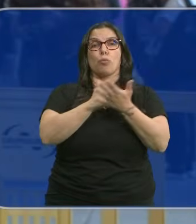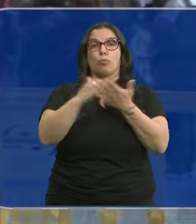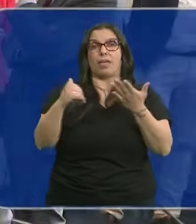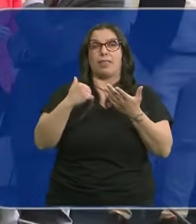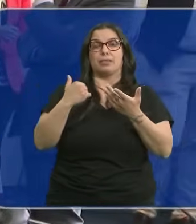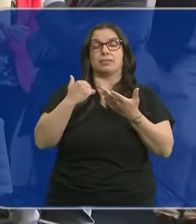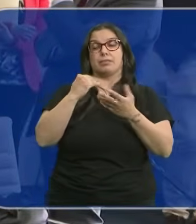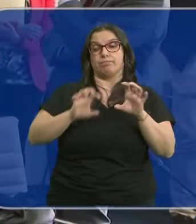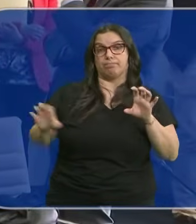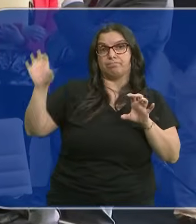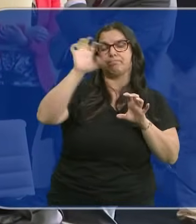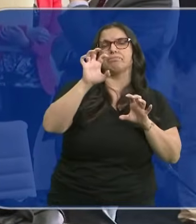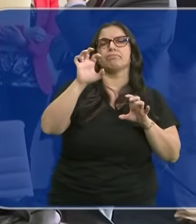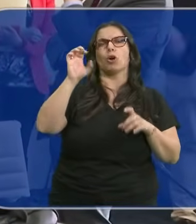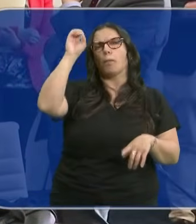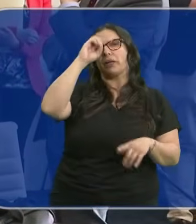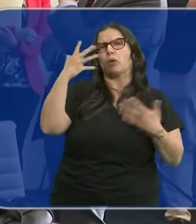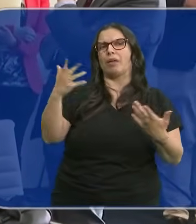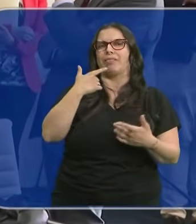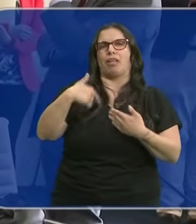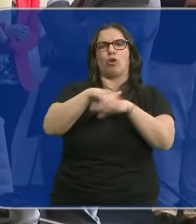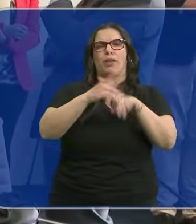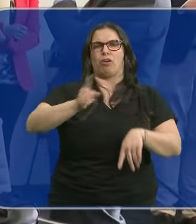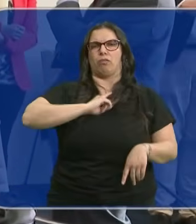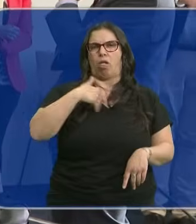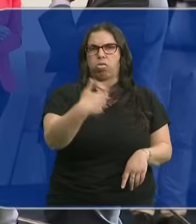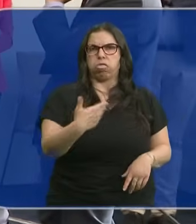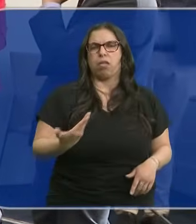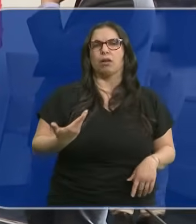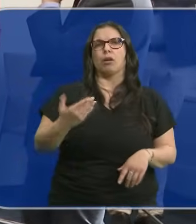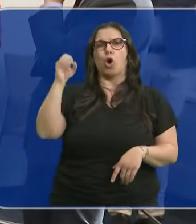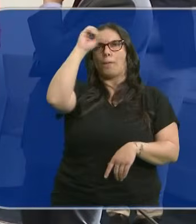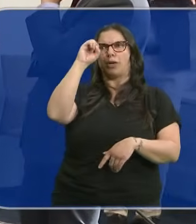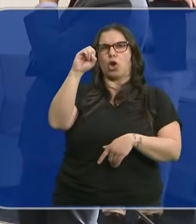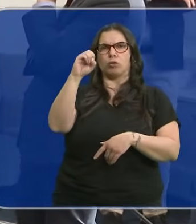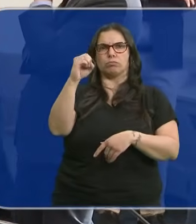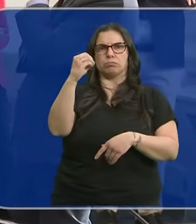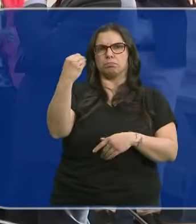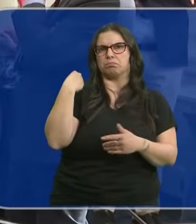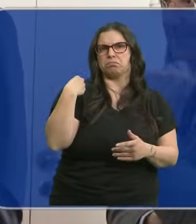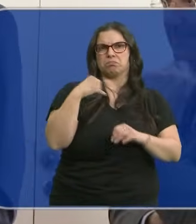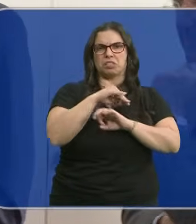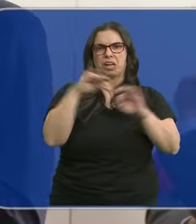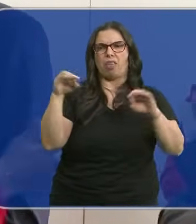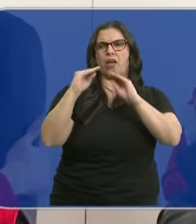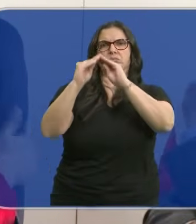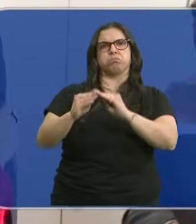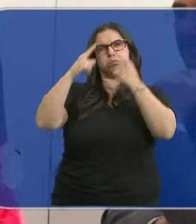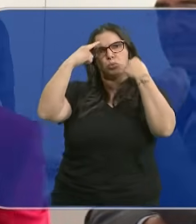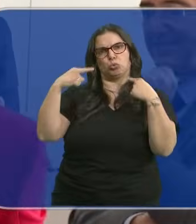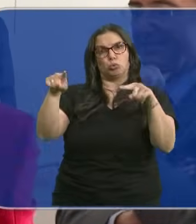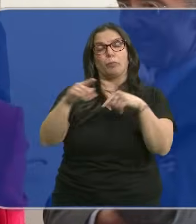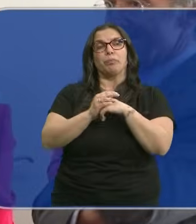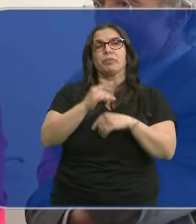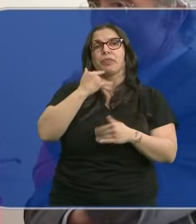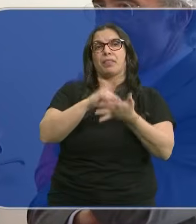comunidades autónomas consideran que el Gobierno les ha ninguneado, que no les ha pedido participación para conformar este plan estatal. Un plan